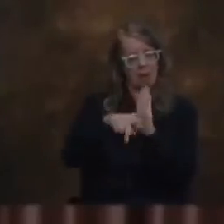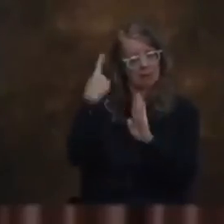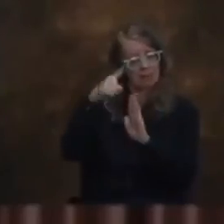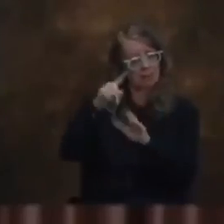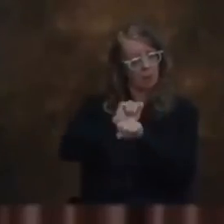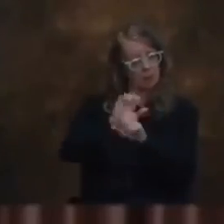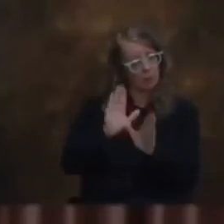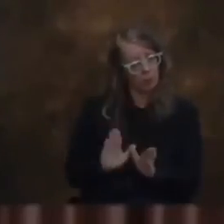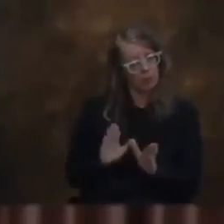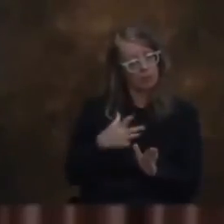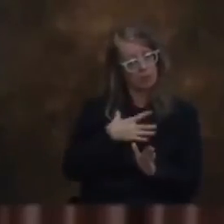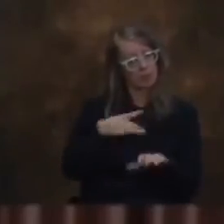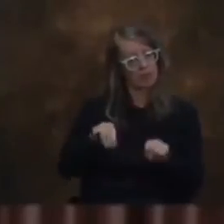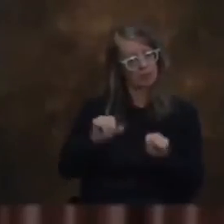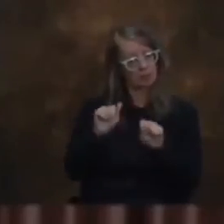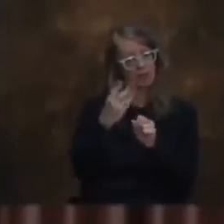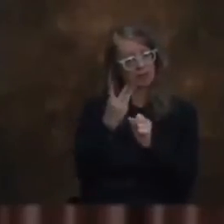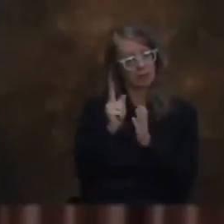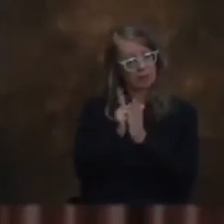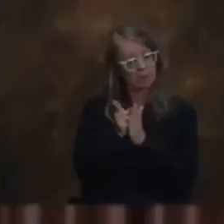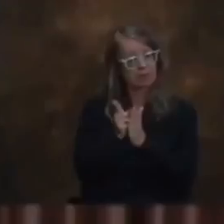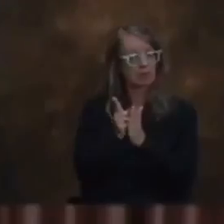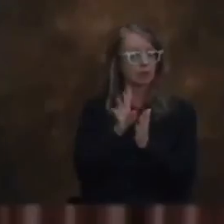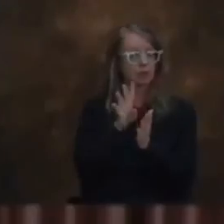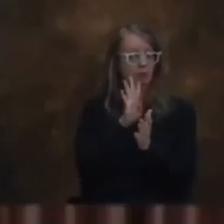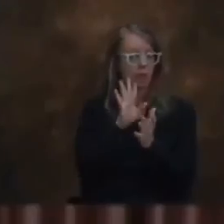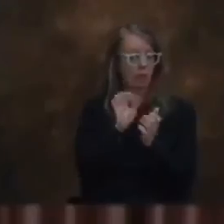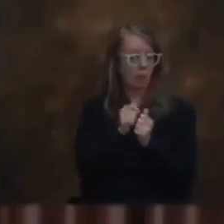con usted sobre este tema un poco más